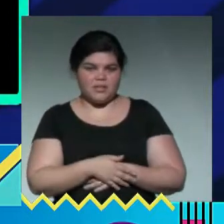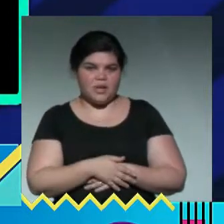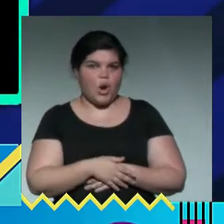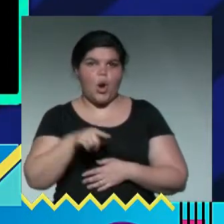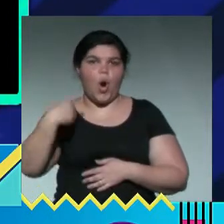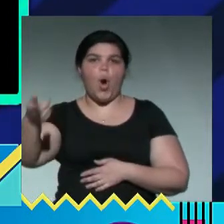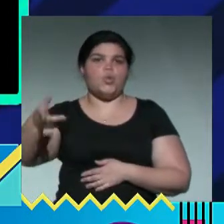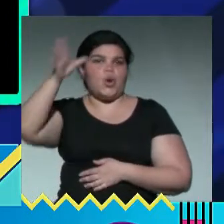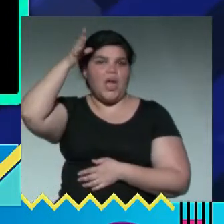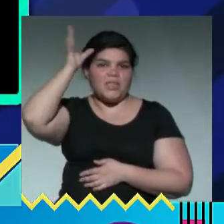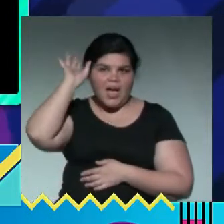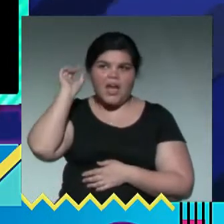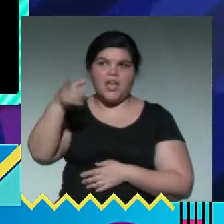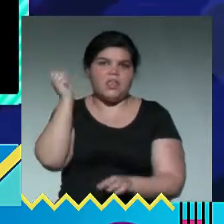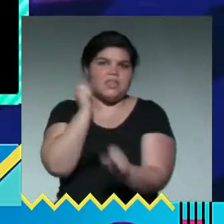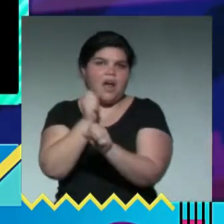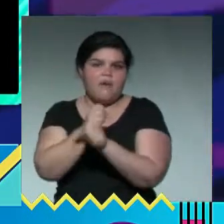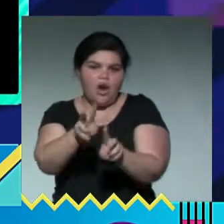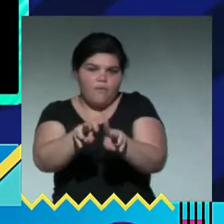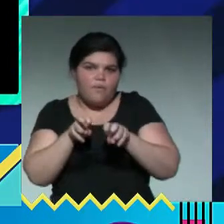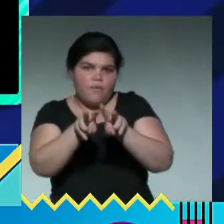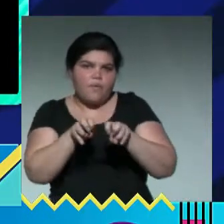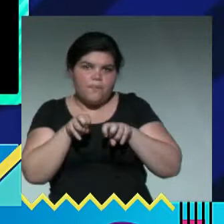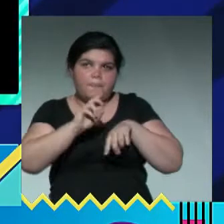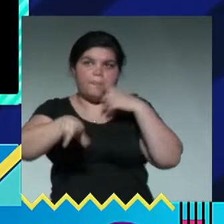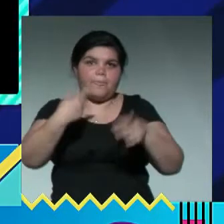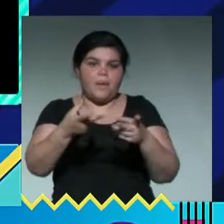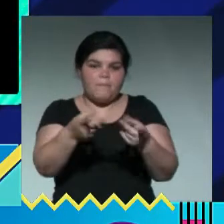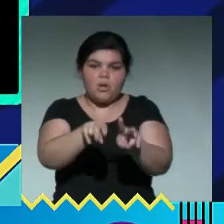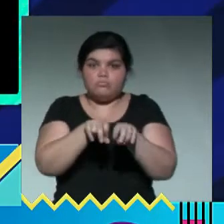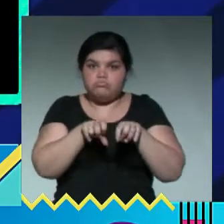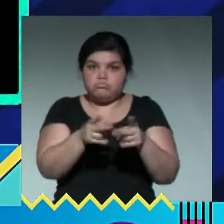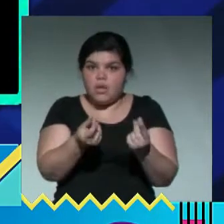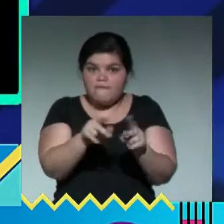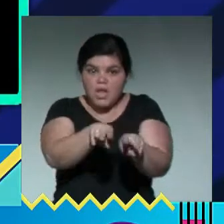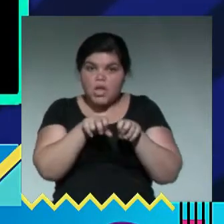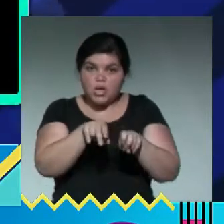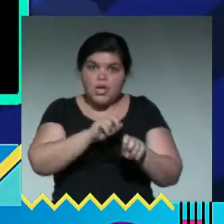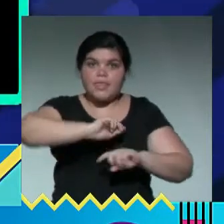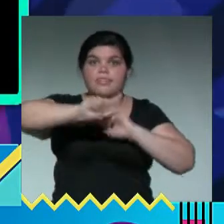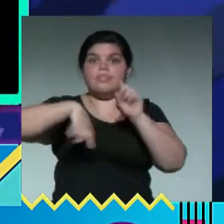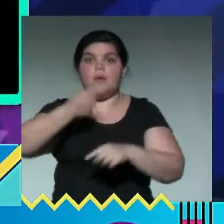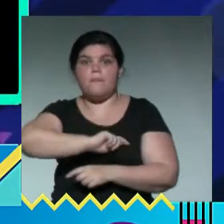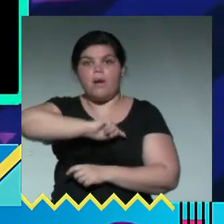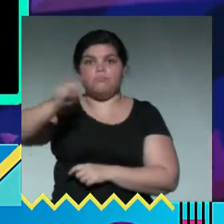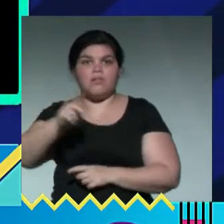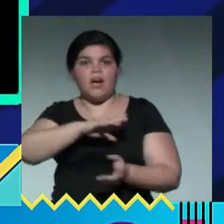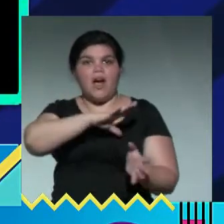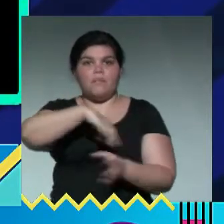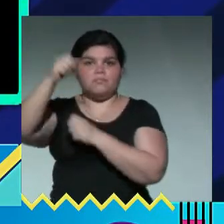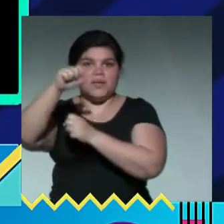los italianos, ¿sí? Del trabajo, de ganar dinero y llevarlo de nuevo a su país. Pero esto de conquistar, porque ven algo